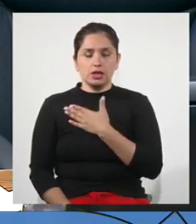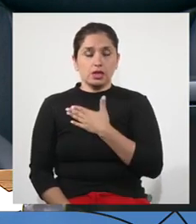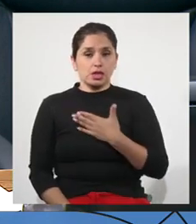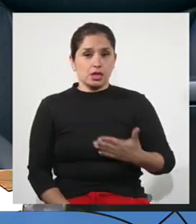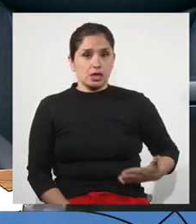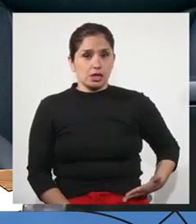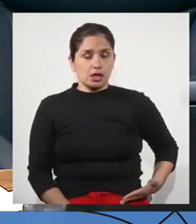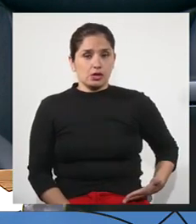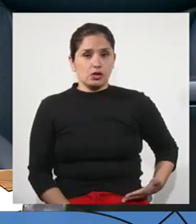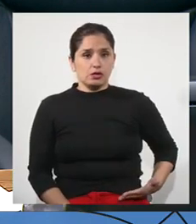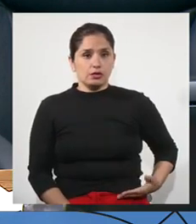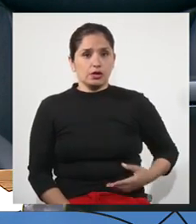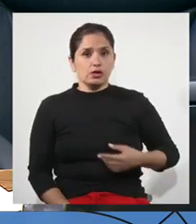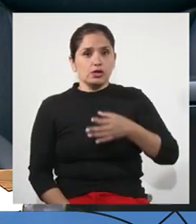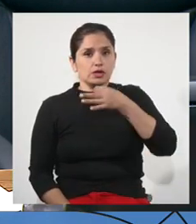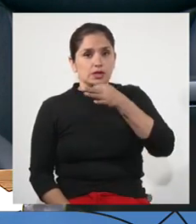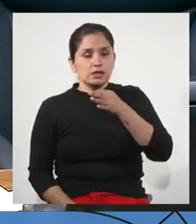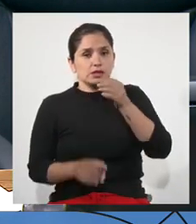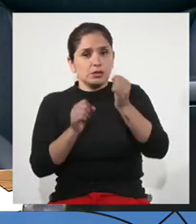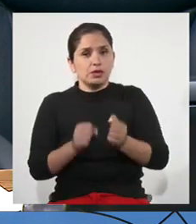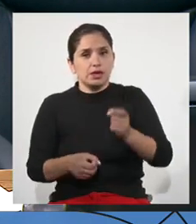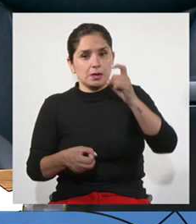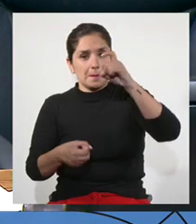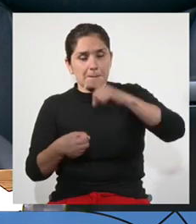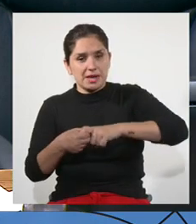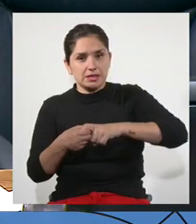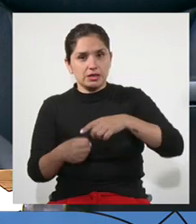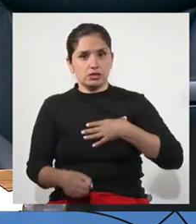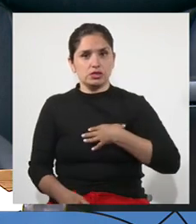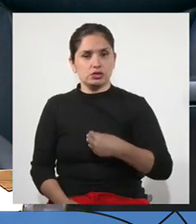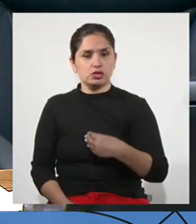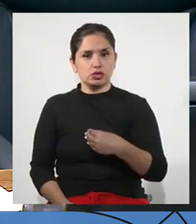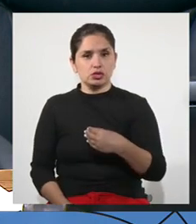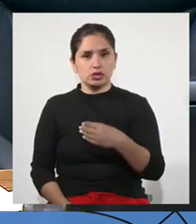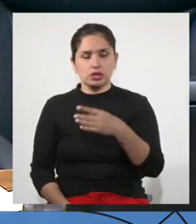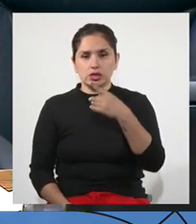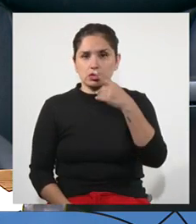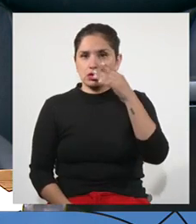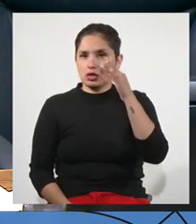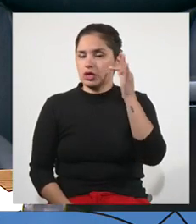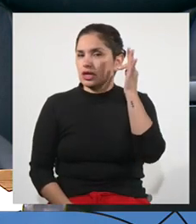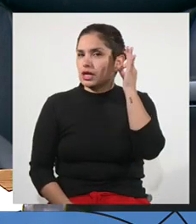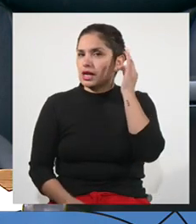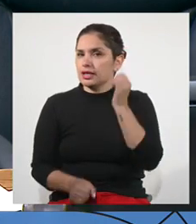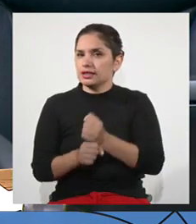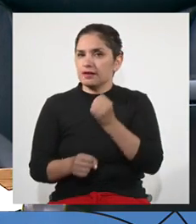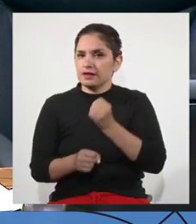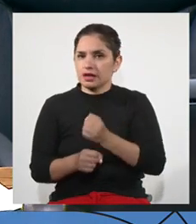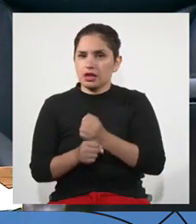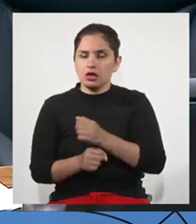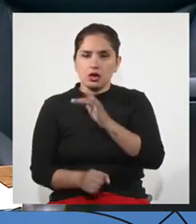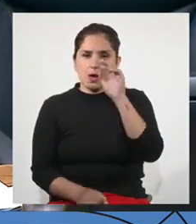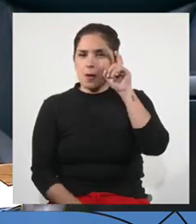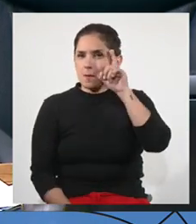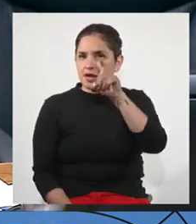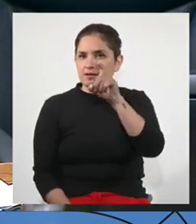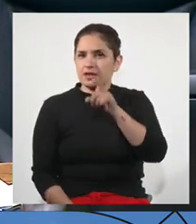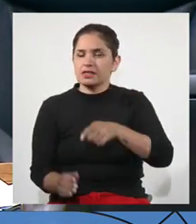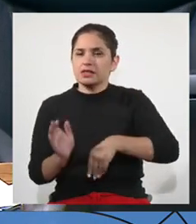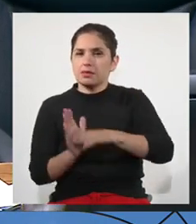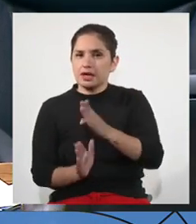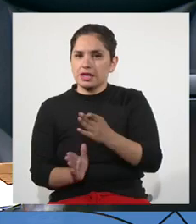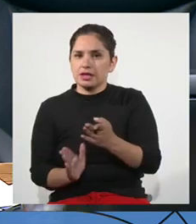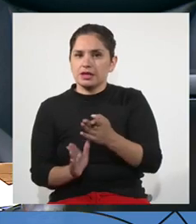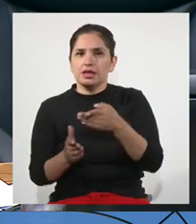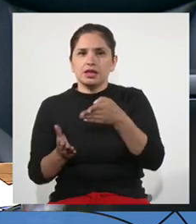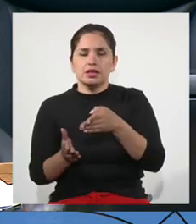que podrán matricular a sus hijas las trabajadoras y nosotros señalamos en que tendrán preferencia para. Esto es